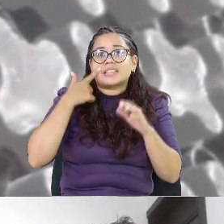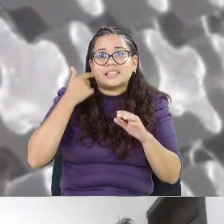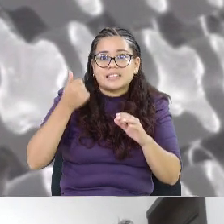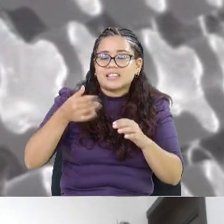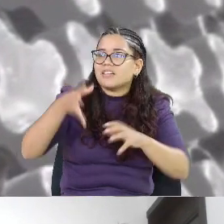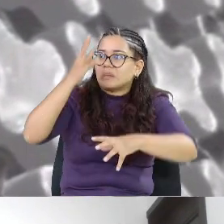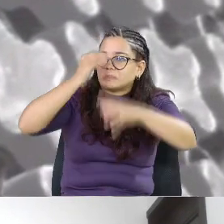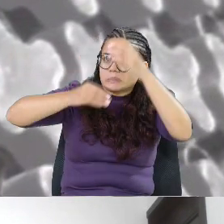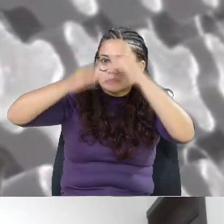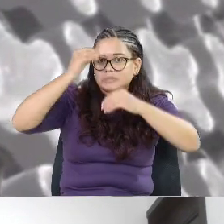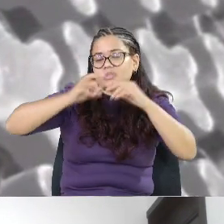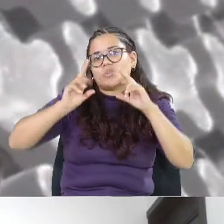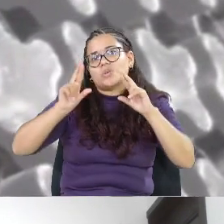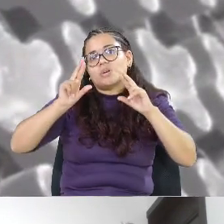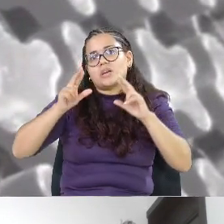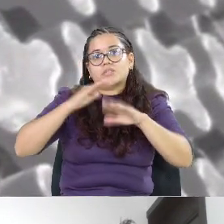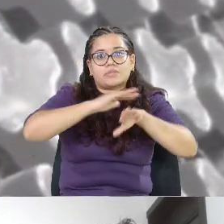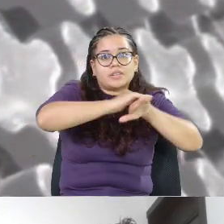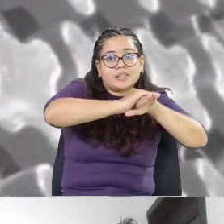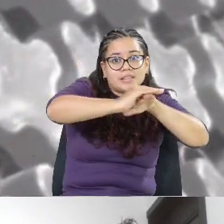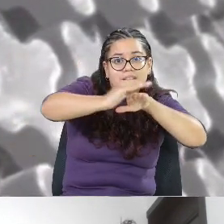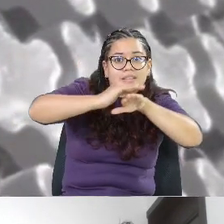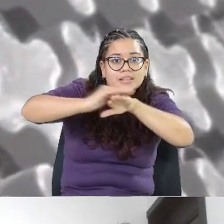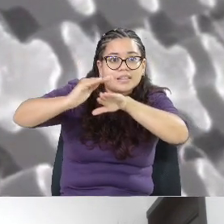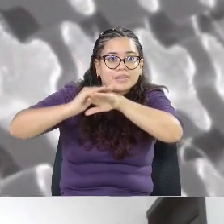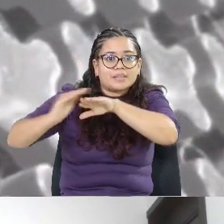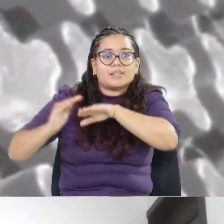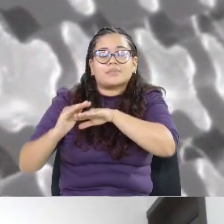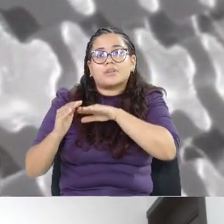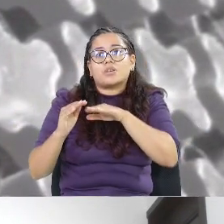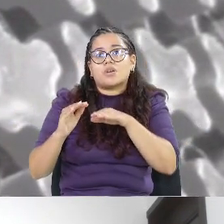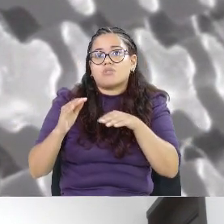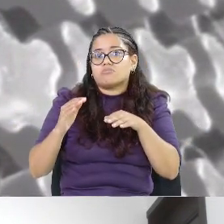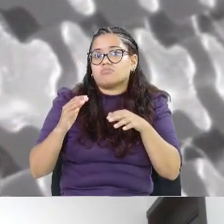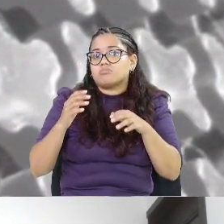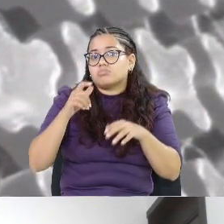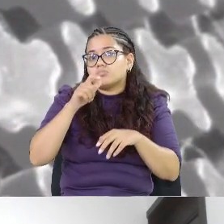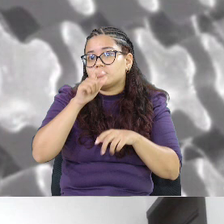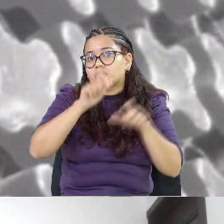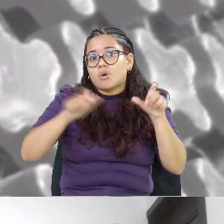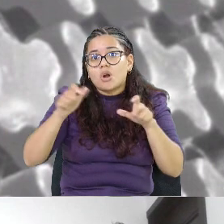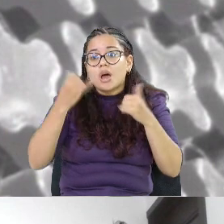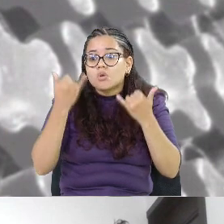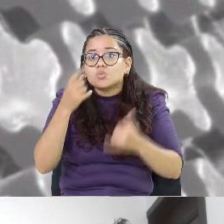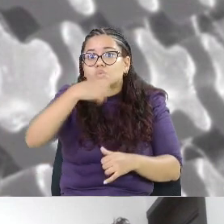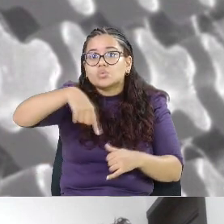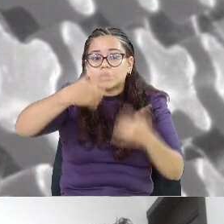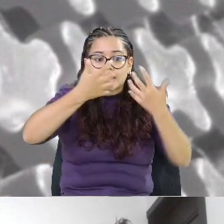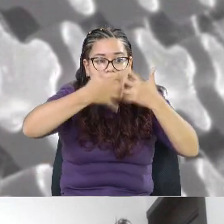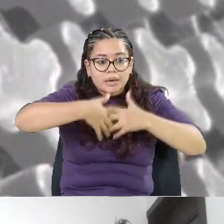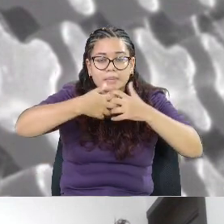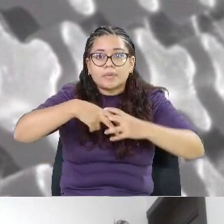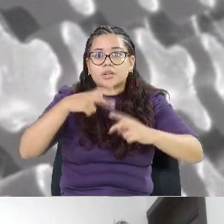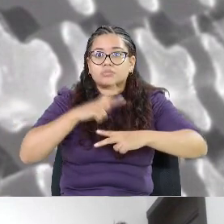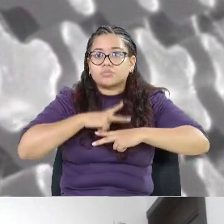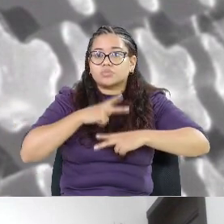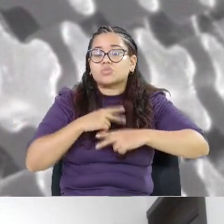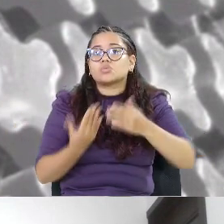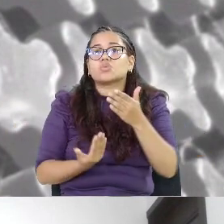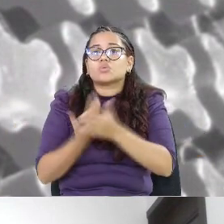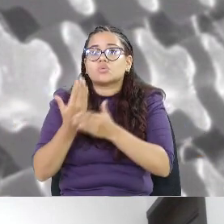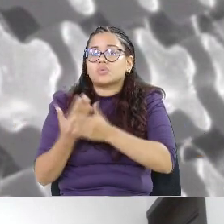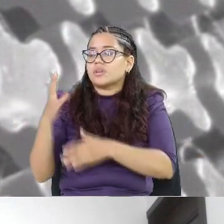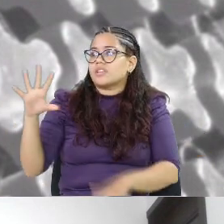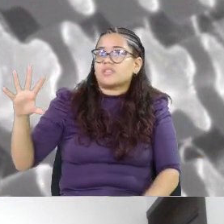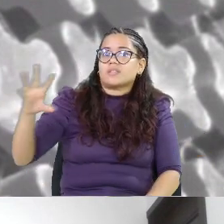información y les invito a que cualquiera de los emprendimientos que están haciendo y, y todos que